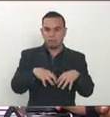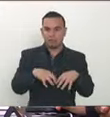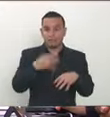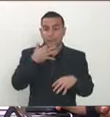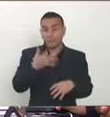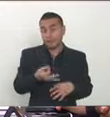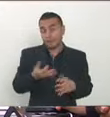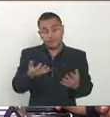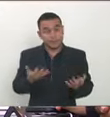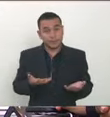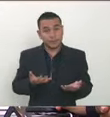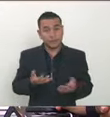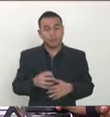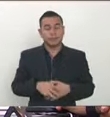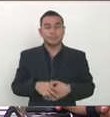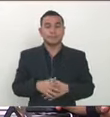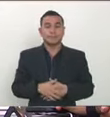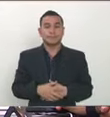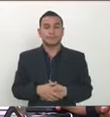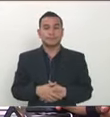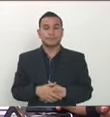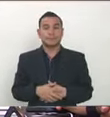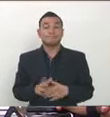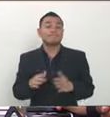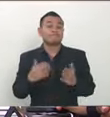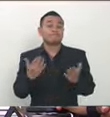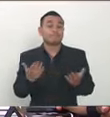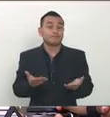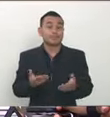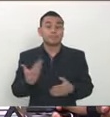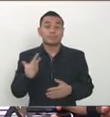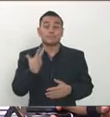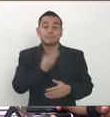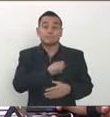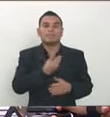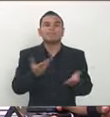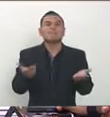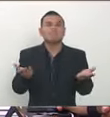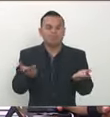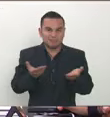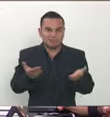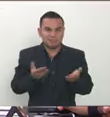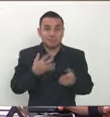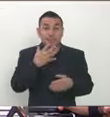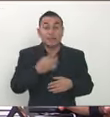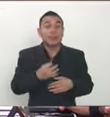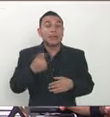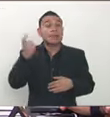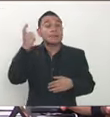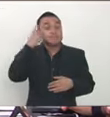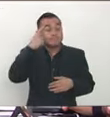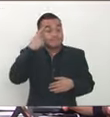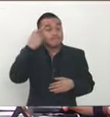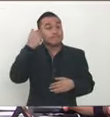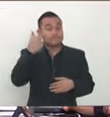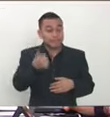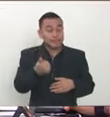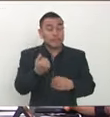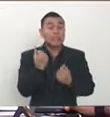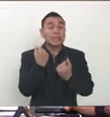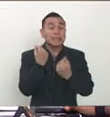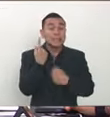se ven dominó los demás órganos. Entonces, nosotros debemos de ser inteligentes y debemos de entender